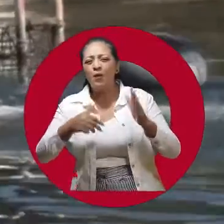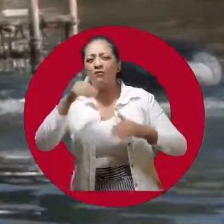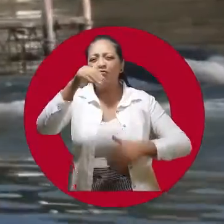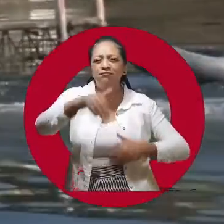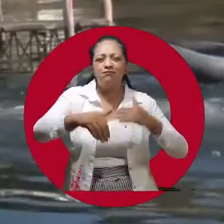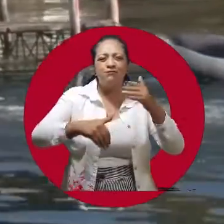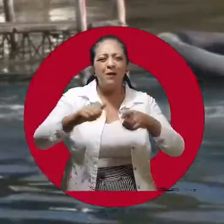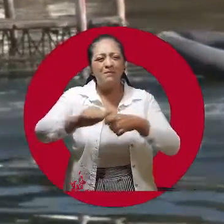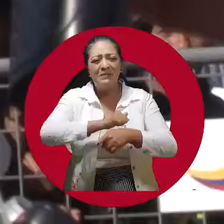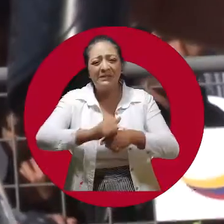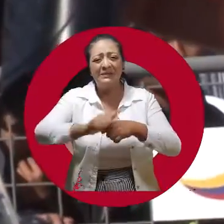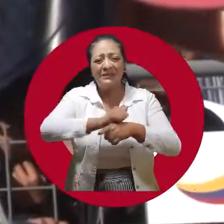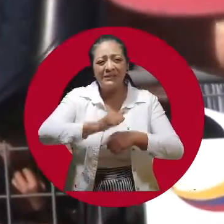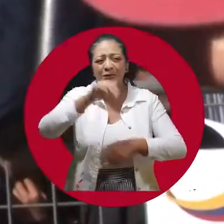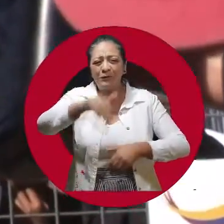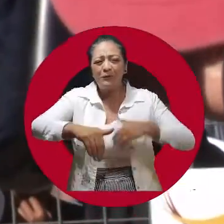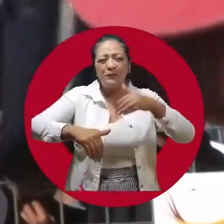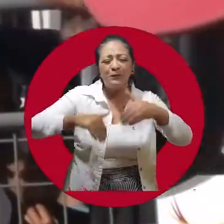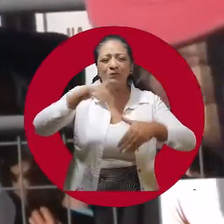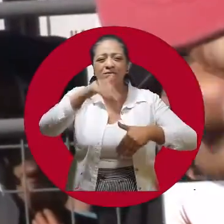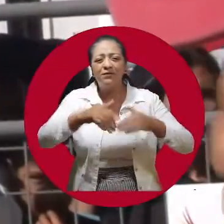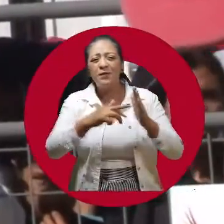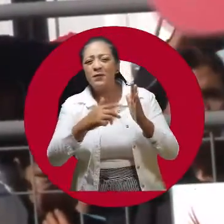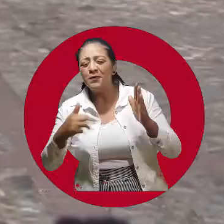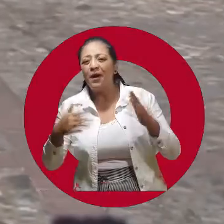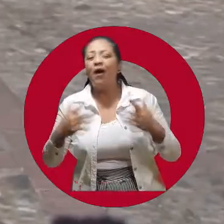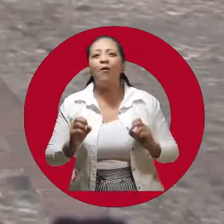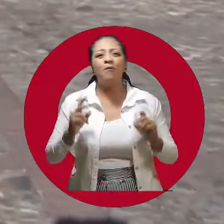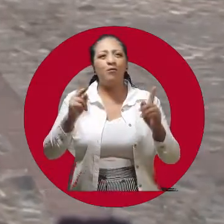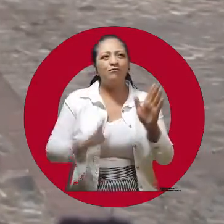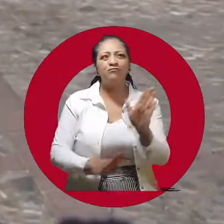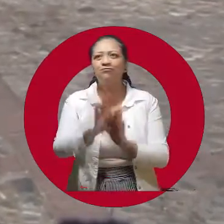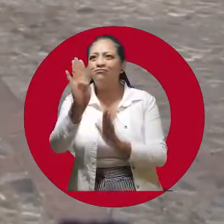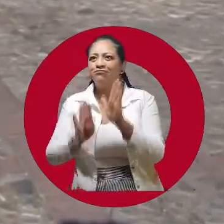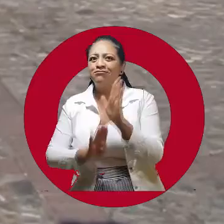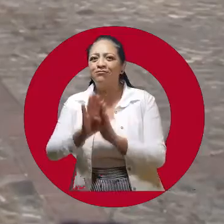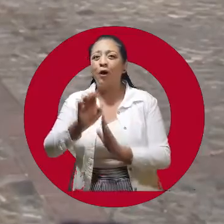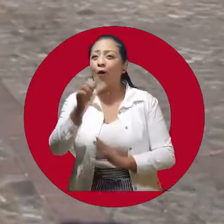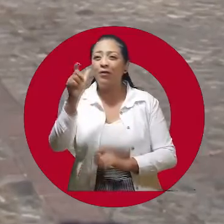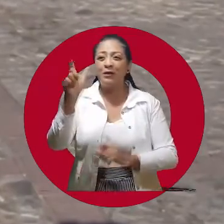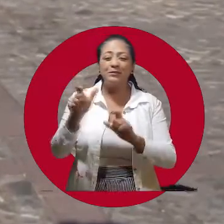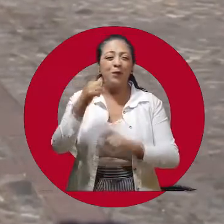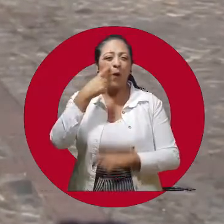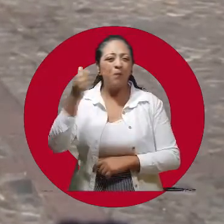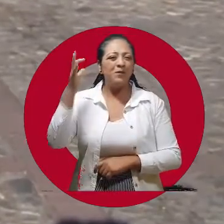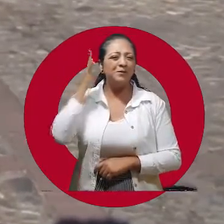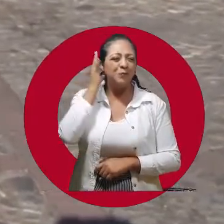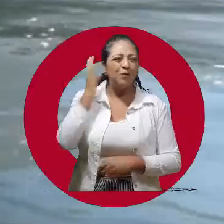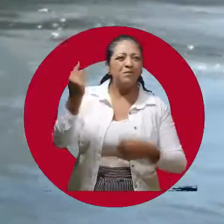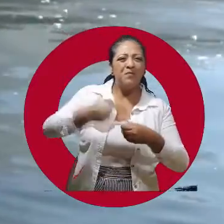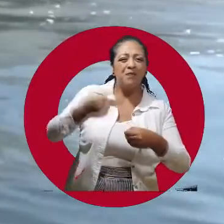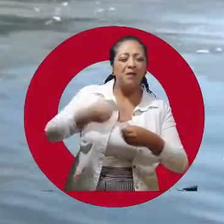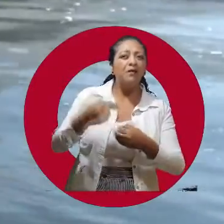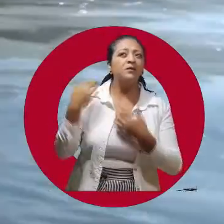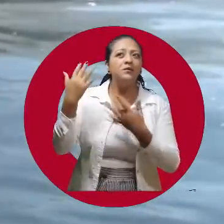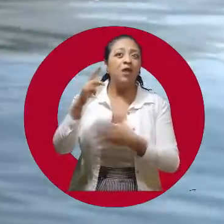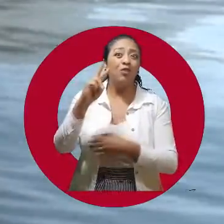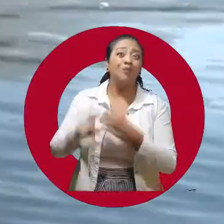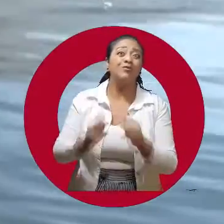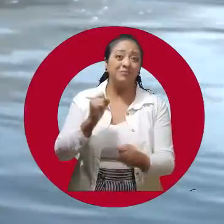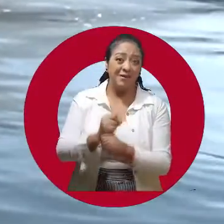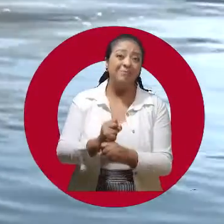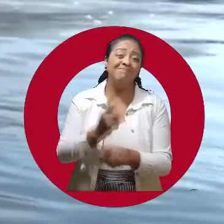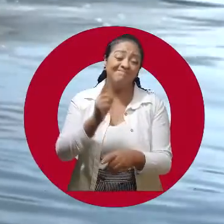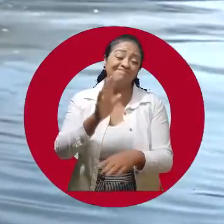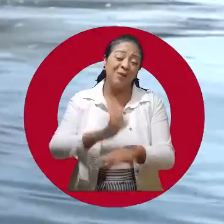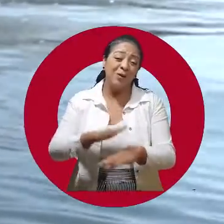para este cruce a nado. Es también una oportunidad de superación para tantos otros nadadores, hombres y mujeres, que esperaron prácticamente 2 años,